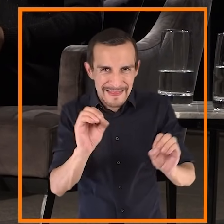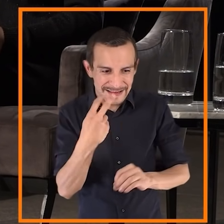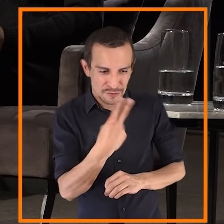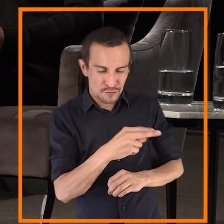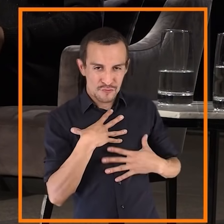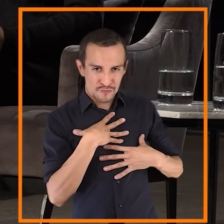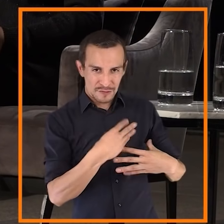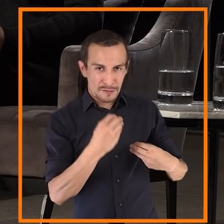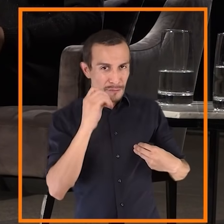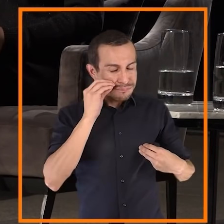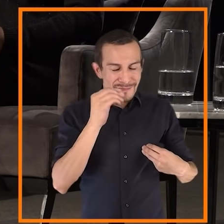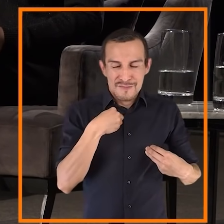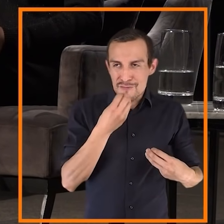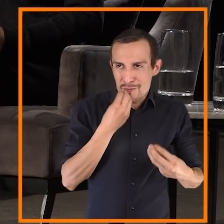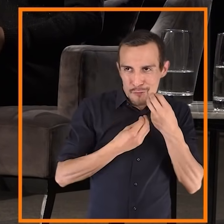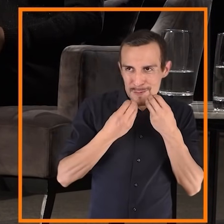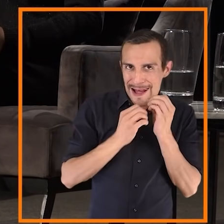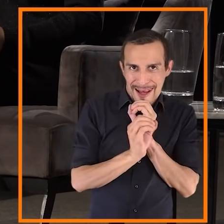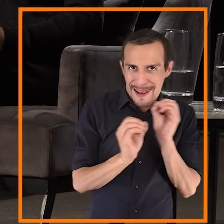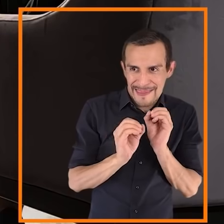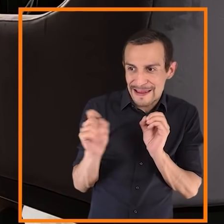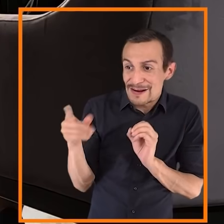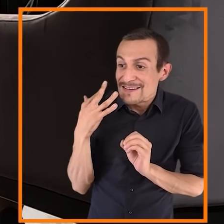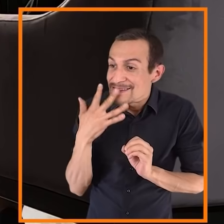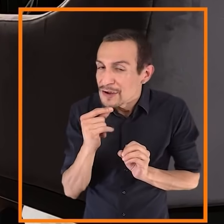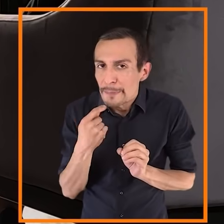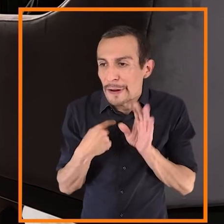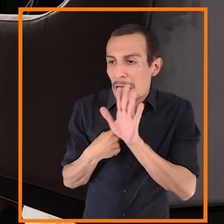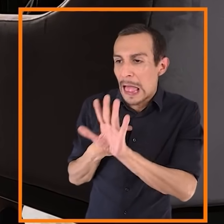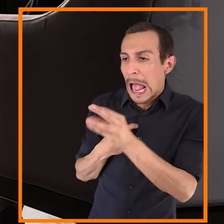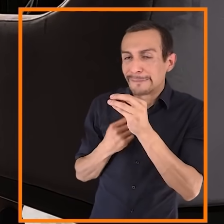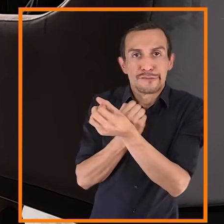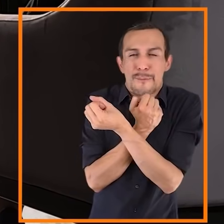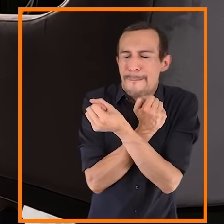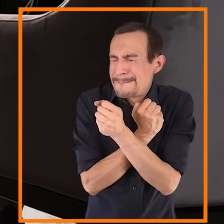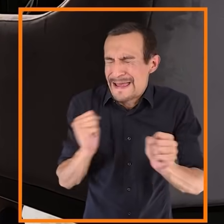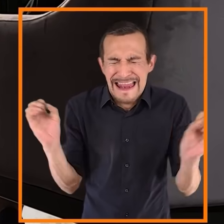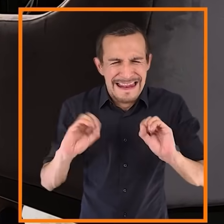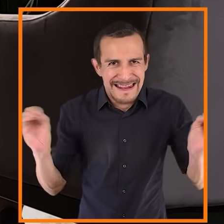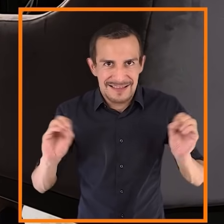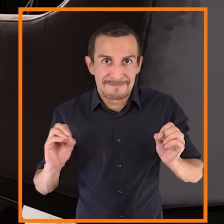que puedan comer, a pesar de que hay muchas cosas ricas y ellos no puedan tocar nada?